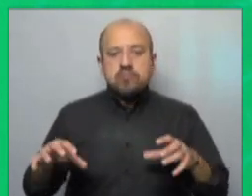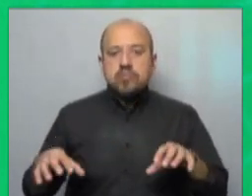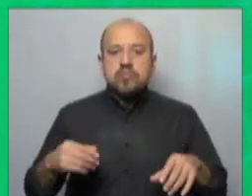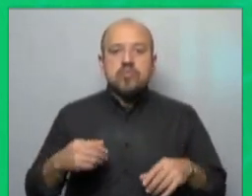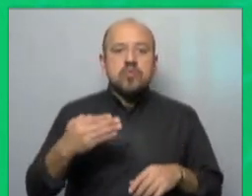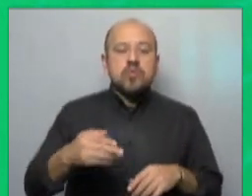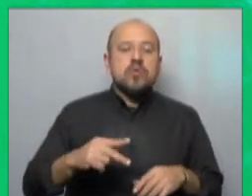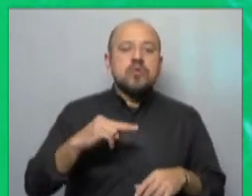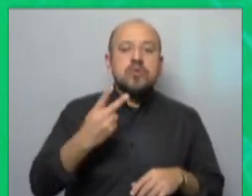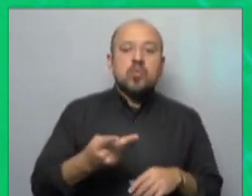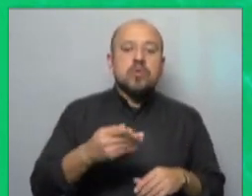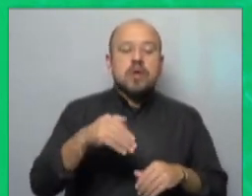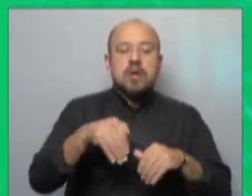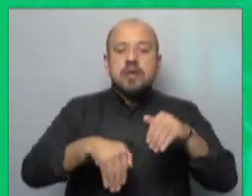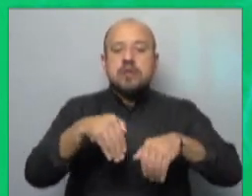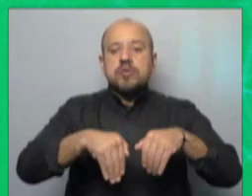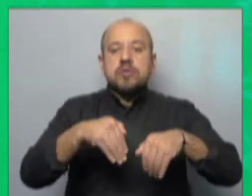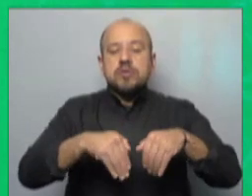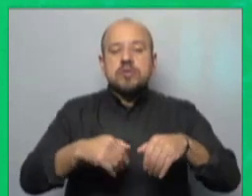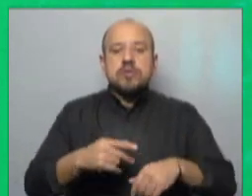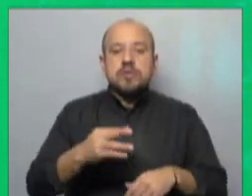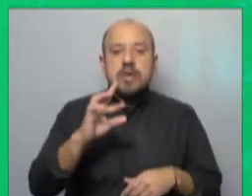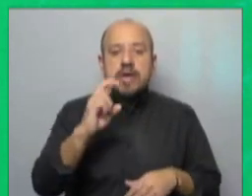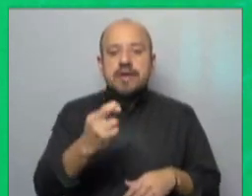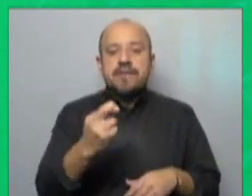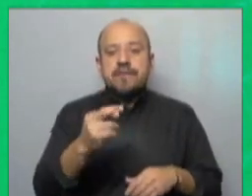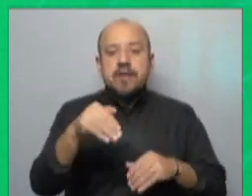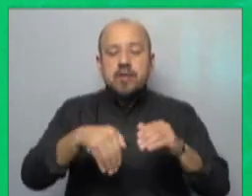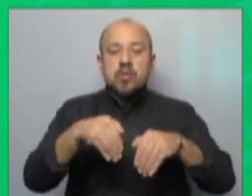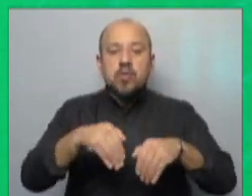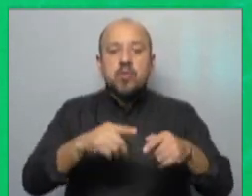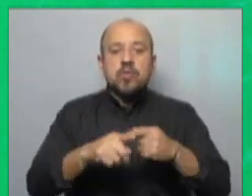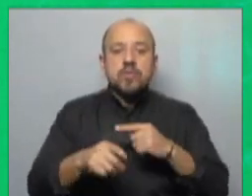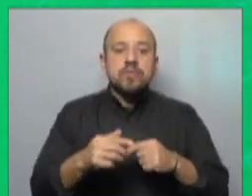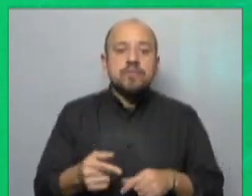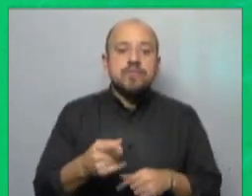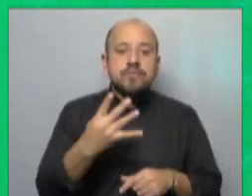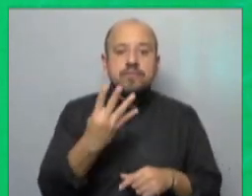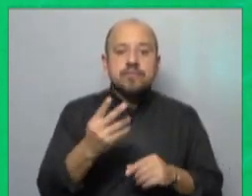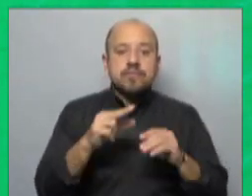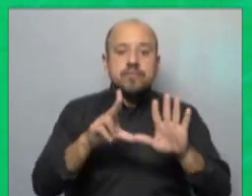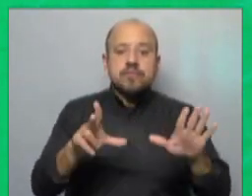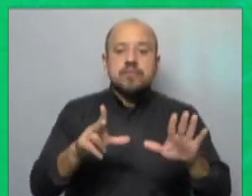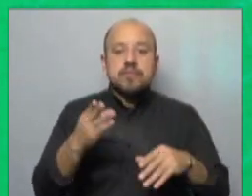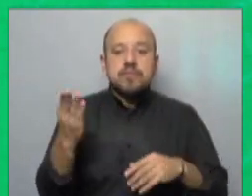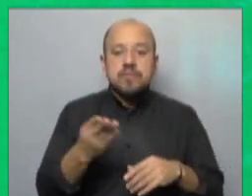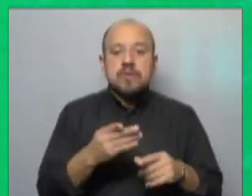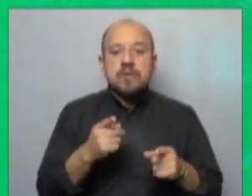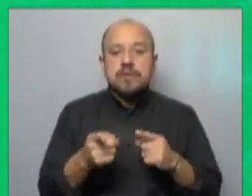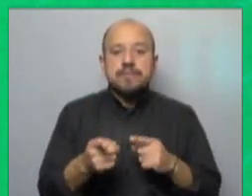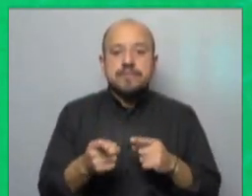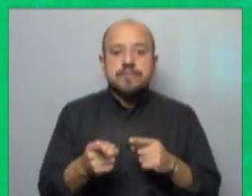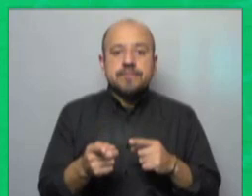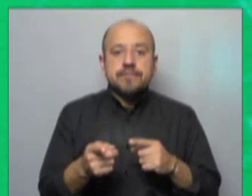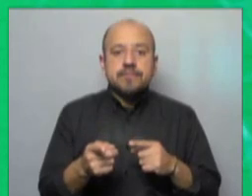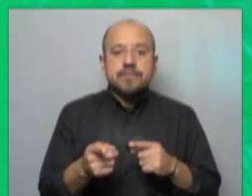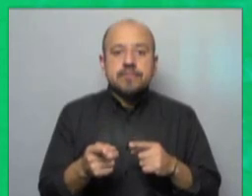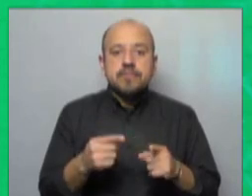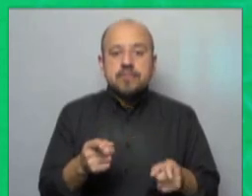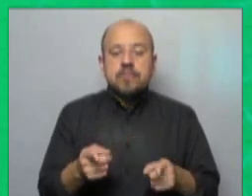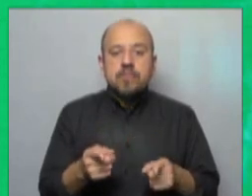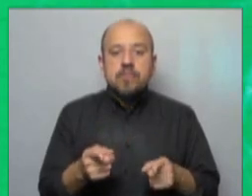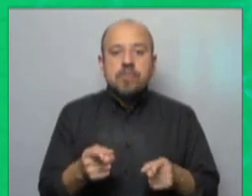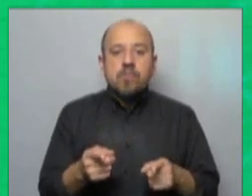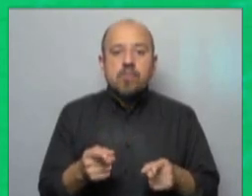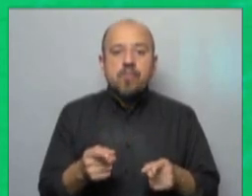ballottage y en el referéndum el bloque oficialista obtuvo el 48 49 por ciento directamente en